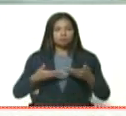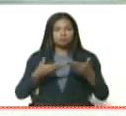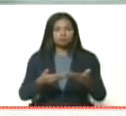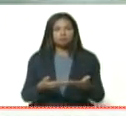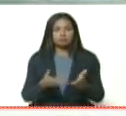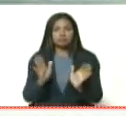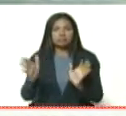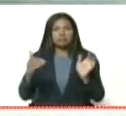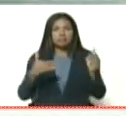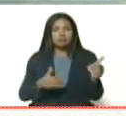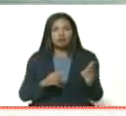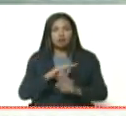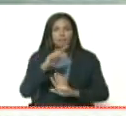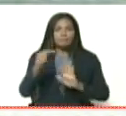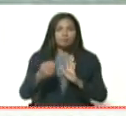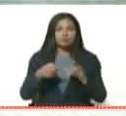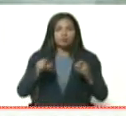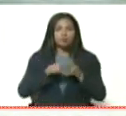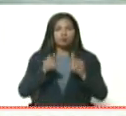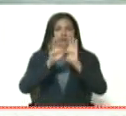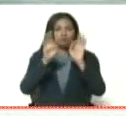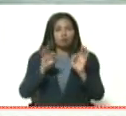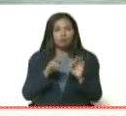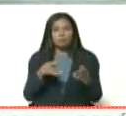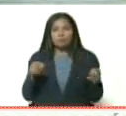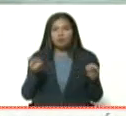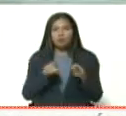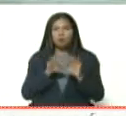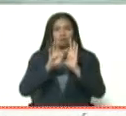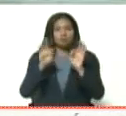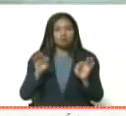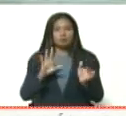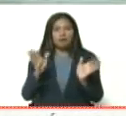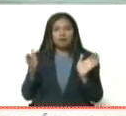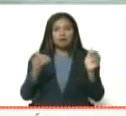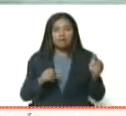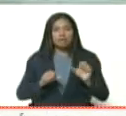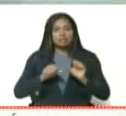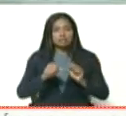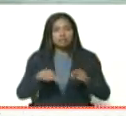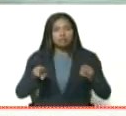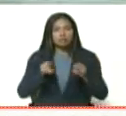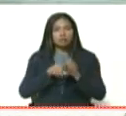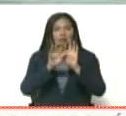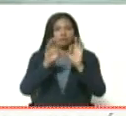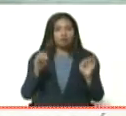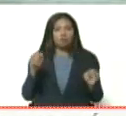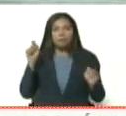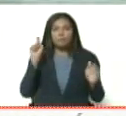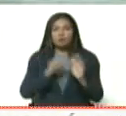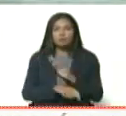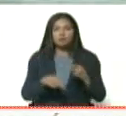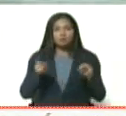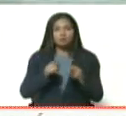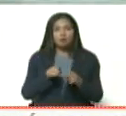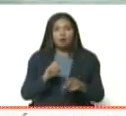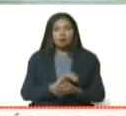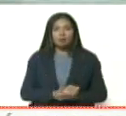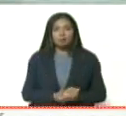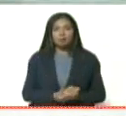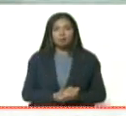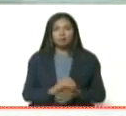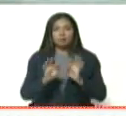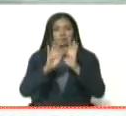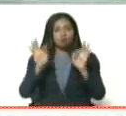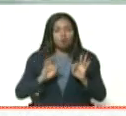CLAP como tiene que ser. El CLAT continuará, a pesar de las sanciones y de bloqueo